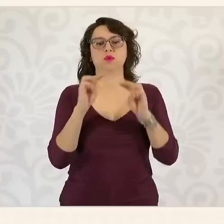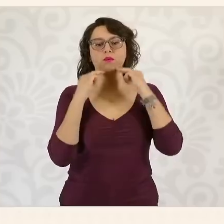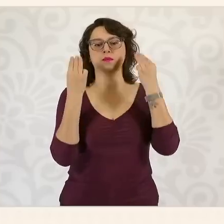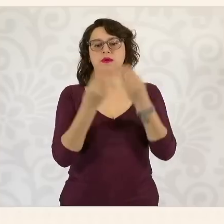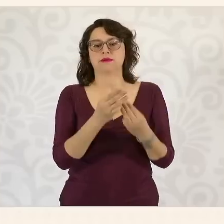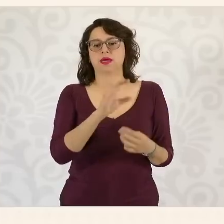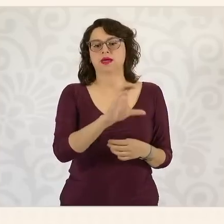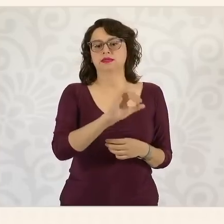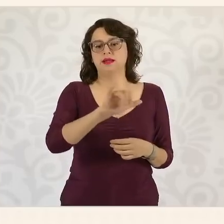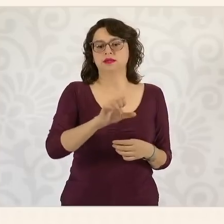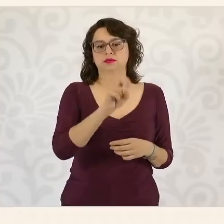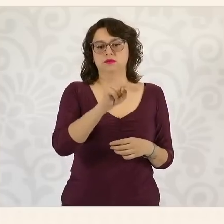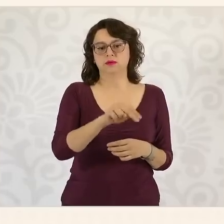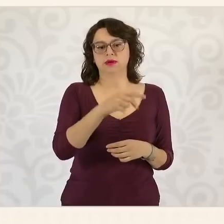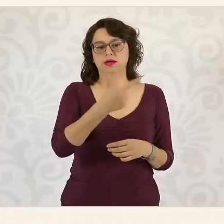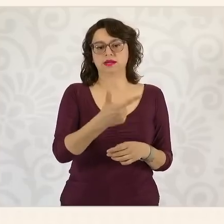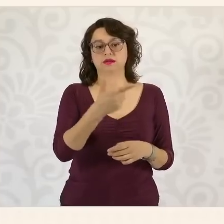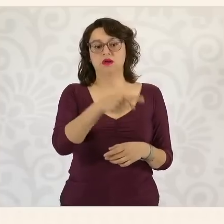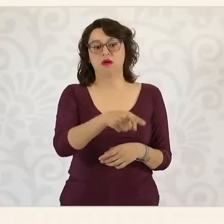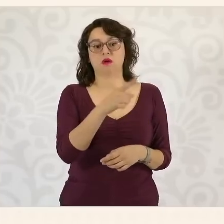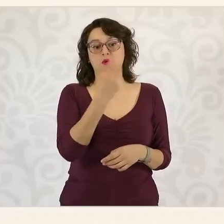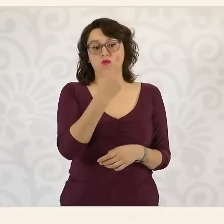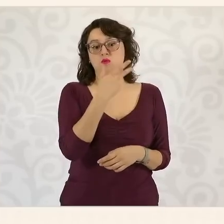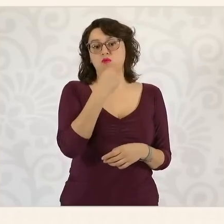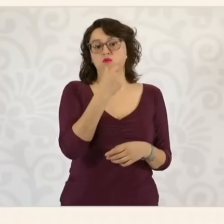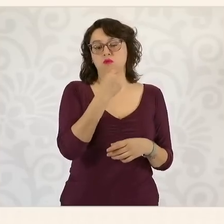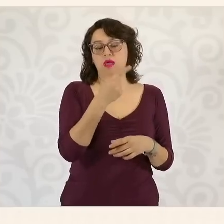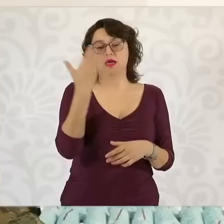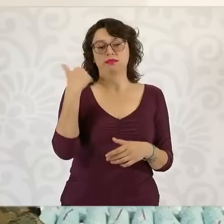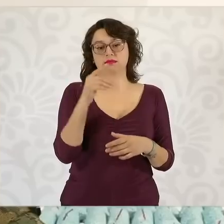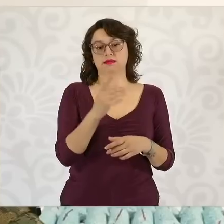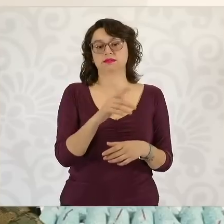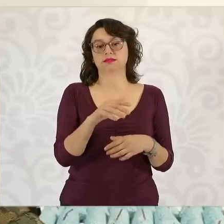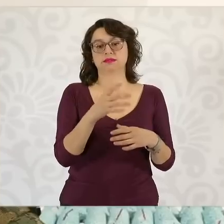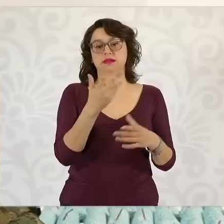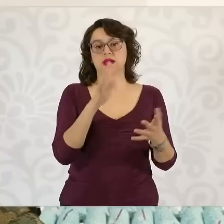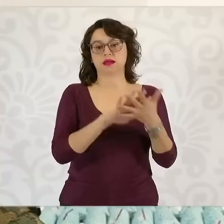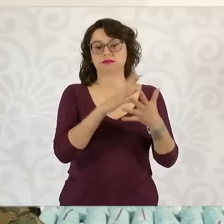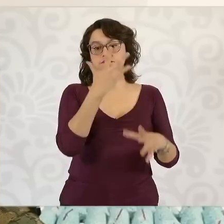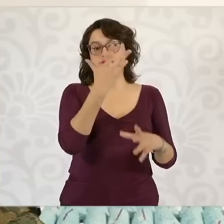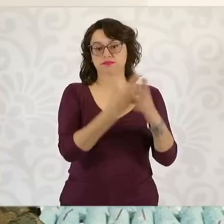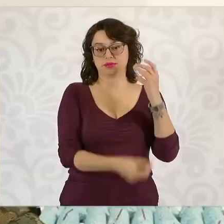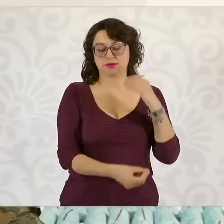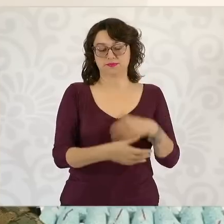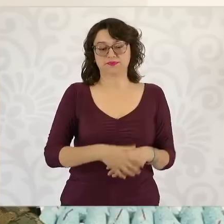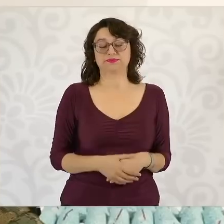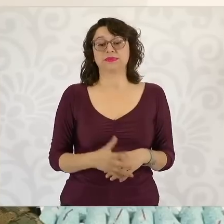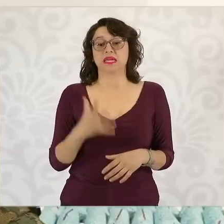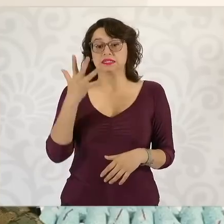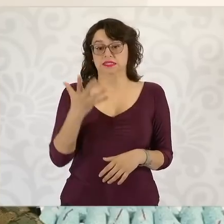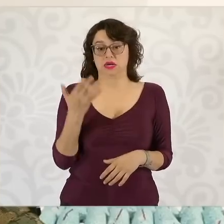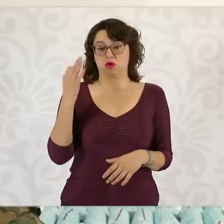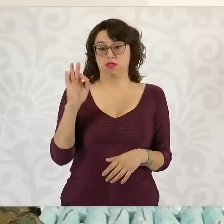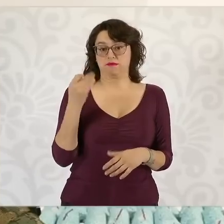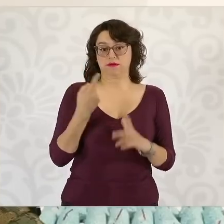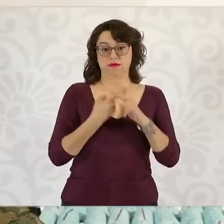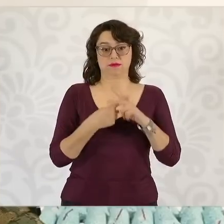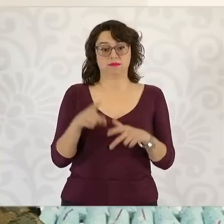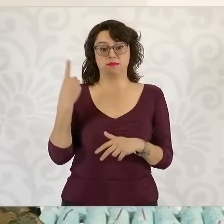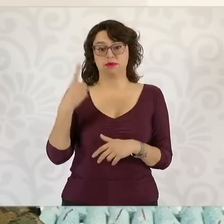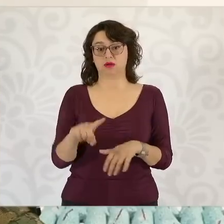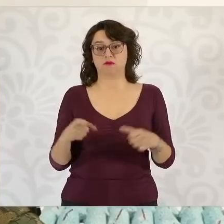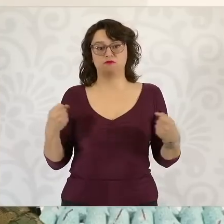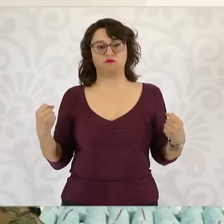de marzo del 2023. Como lo instruyó la Presidenta de México, desde el 5 de febrero se implementó la Operación Frontera